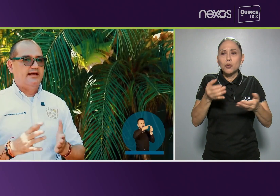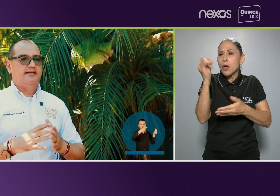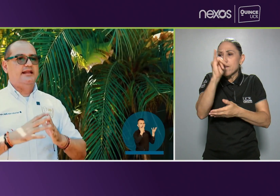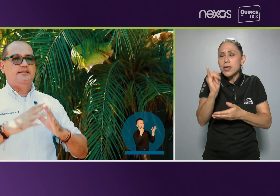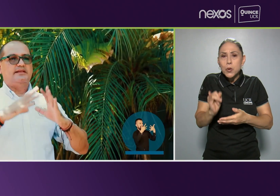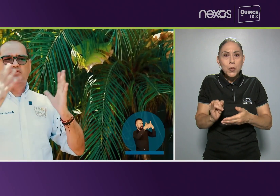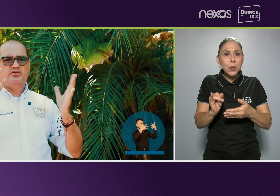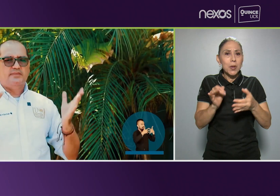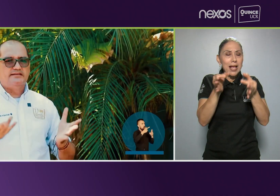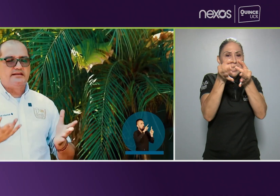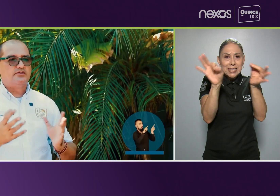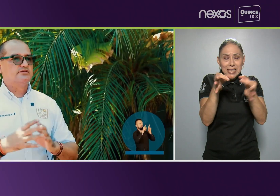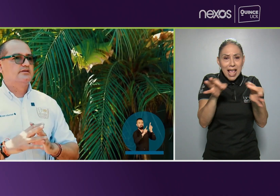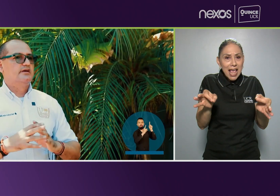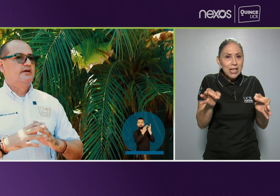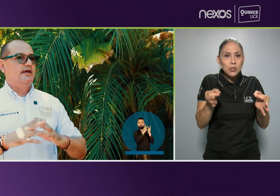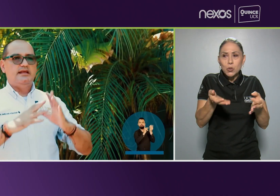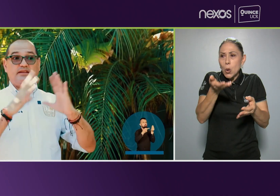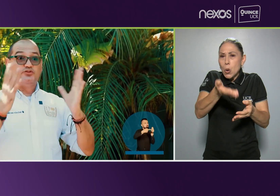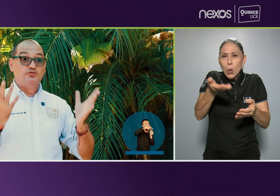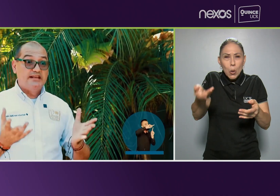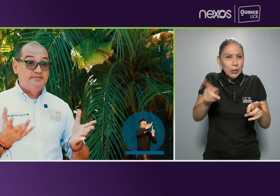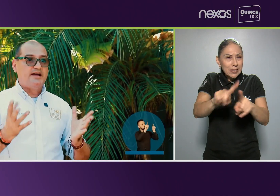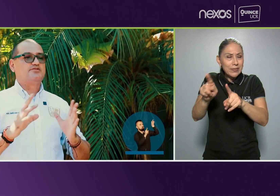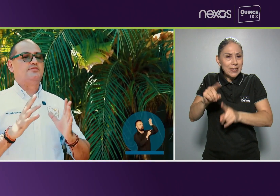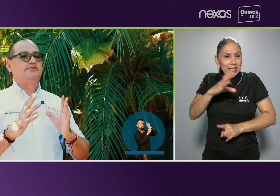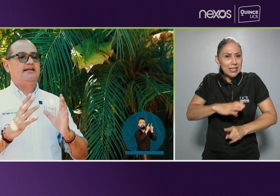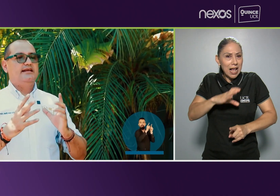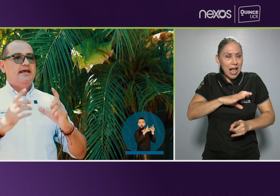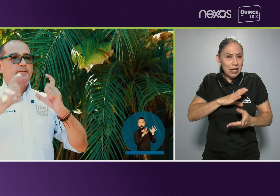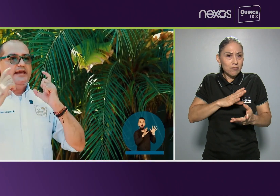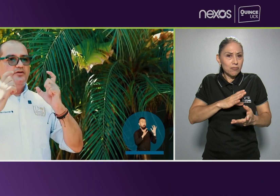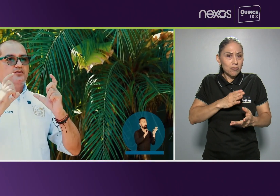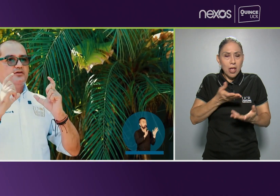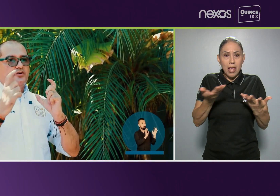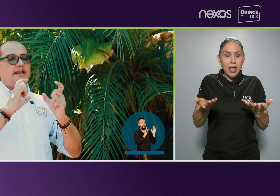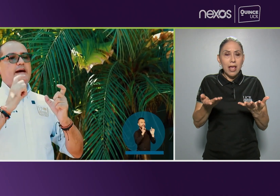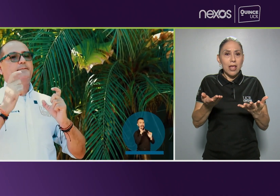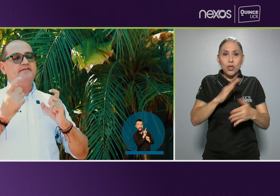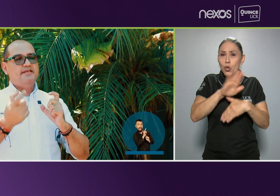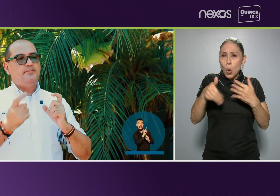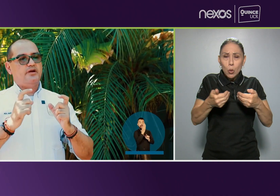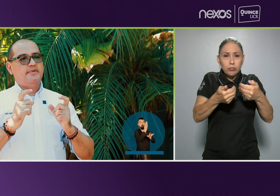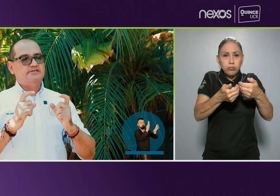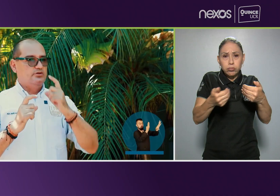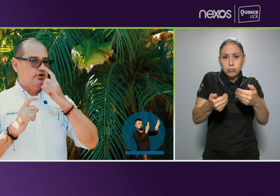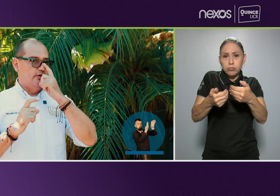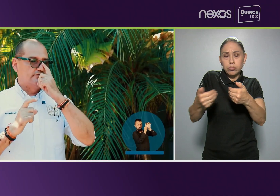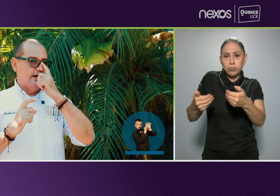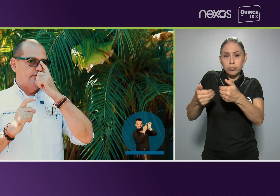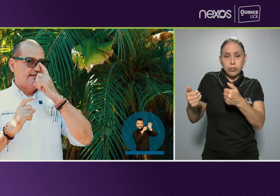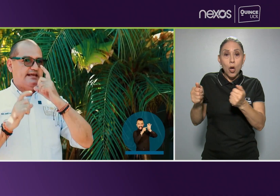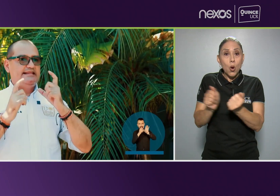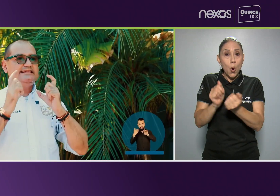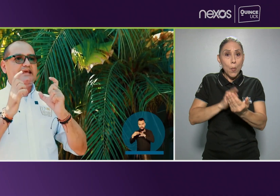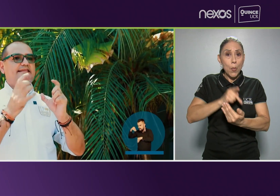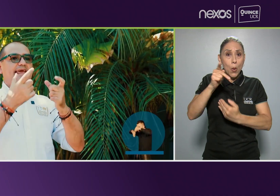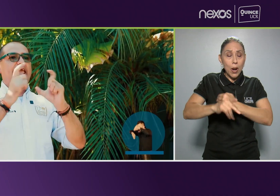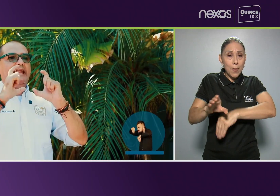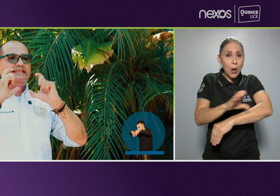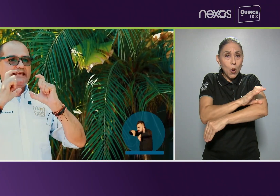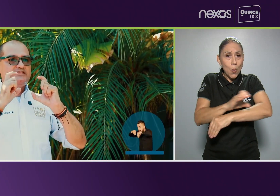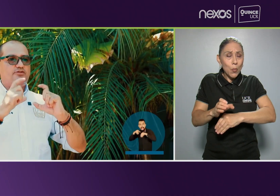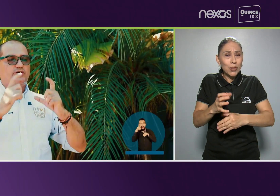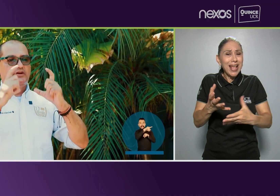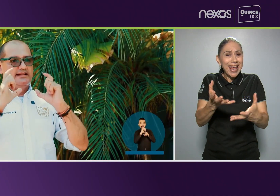texto como tal, elementos geométricos, elementos no animados como tal, pero con la debida programación lo que buscamos es que él